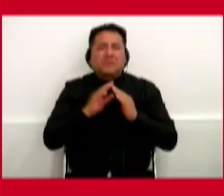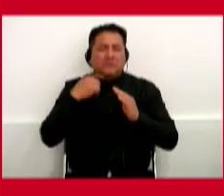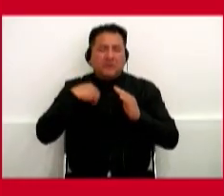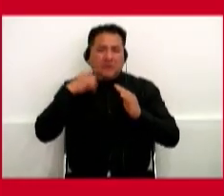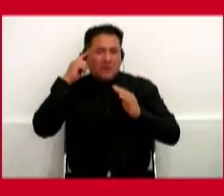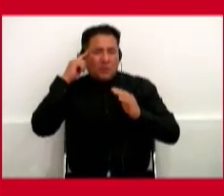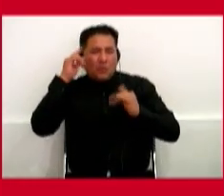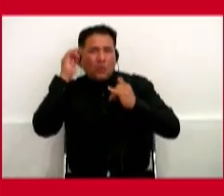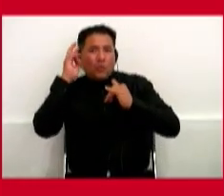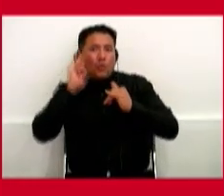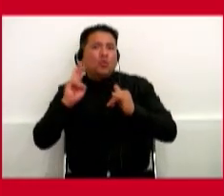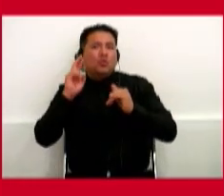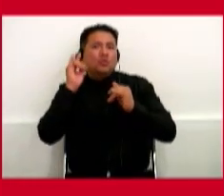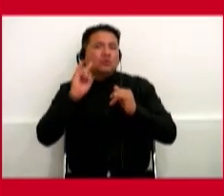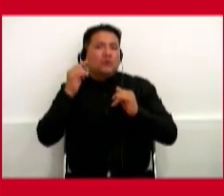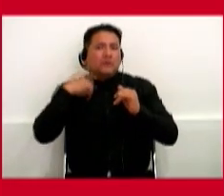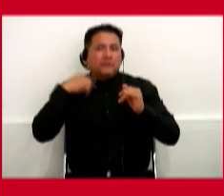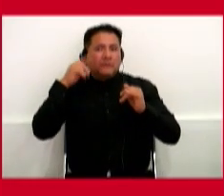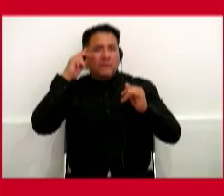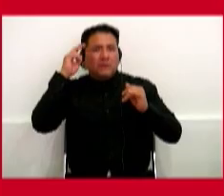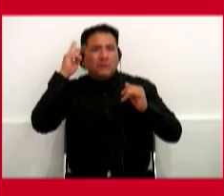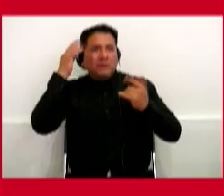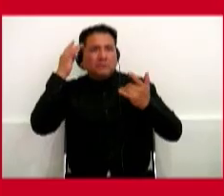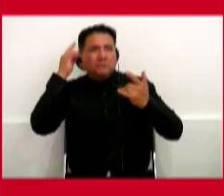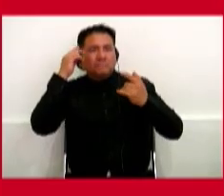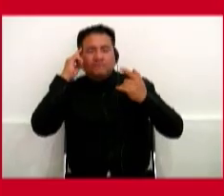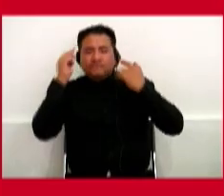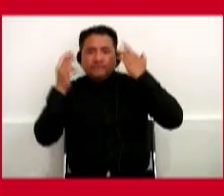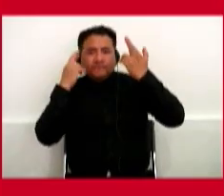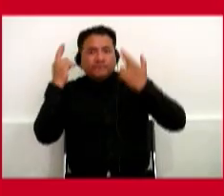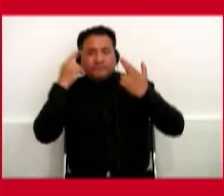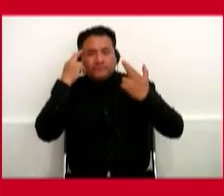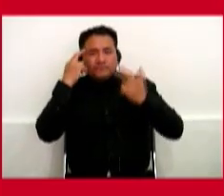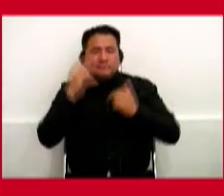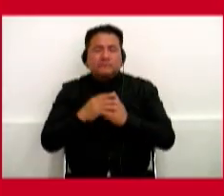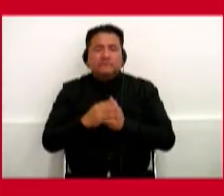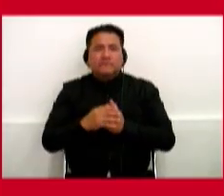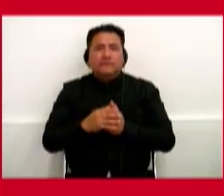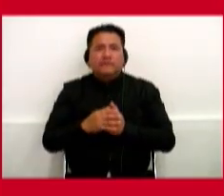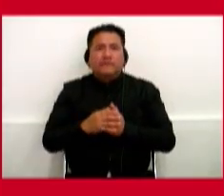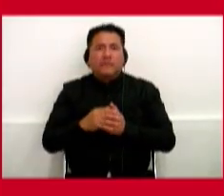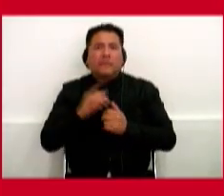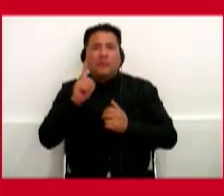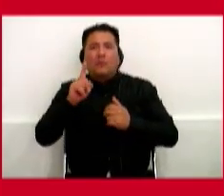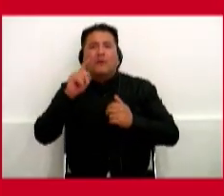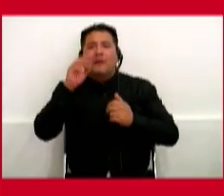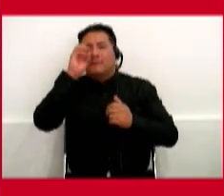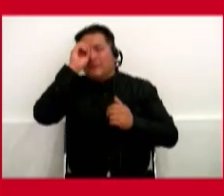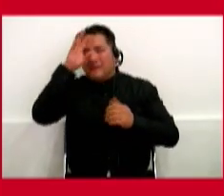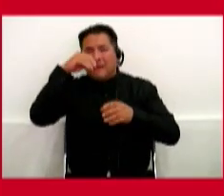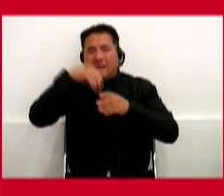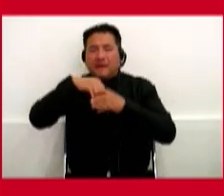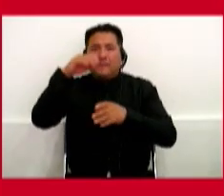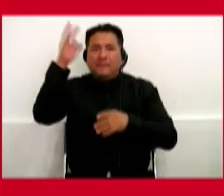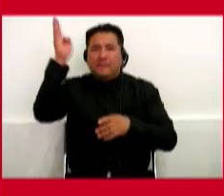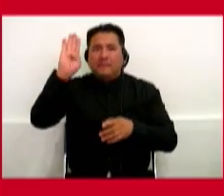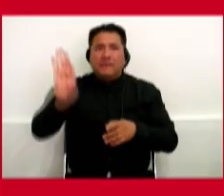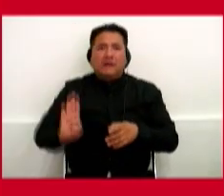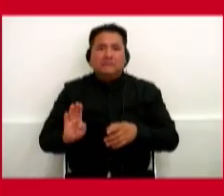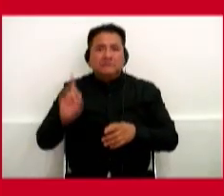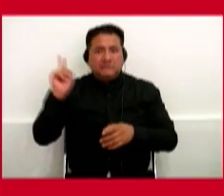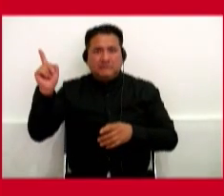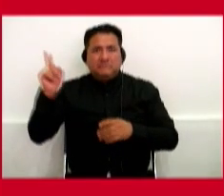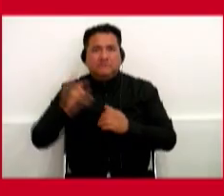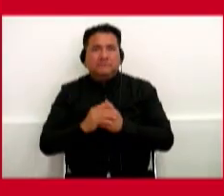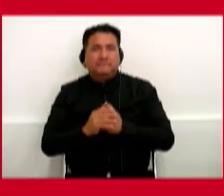veía entran en esta matriz y uno puede tomar una decisión. Y esa decisión, por ejemplo, en este caso, que fue una mina en Brasil, fue vámonos directamente a una mina